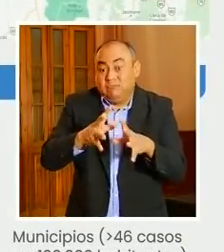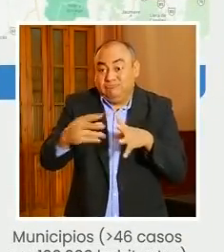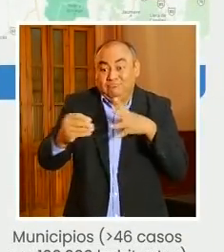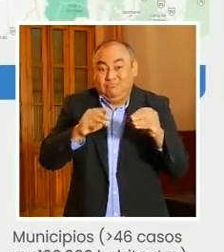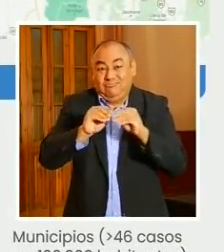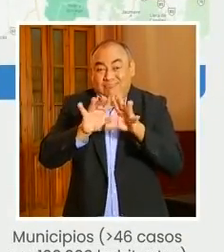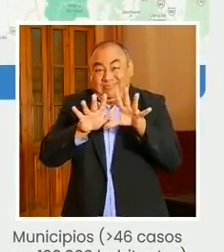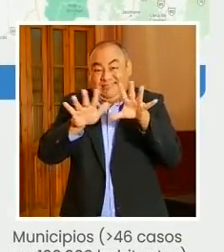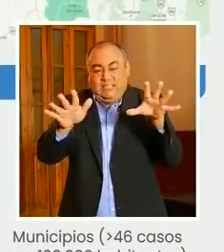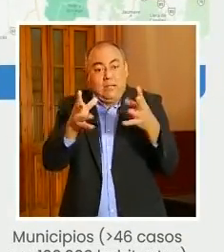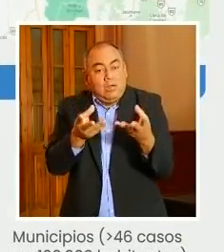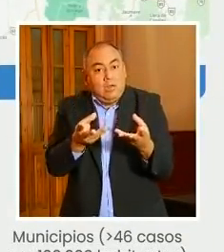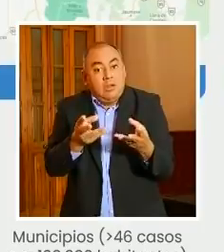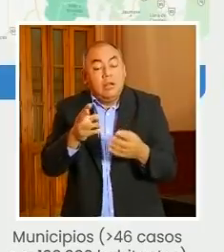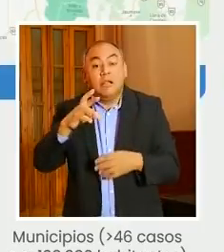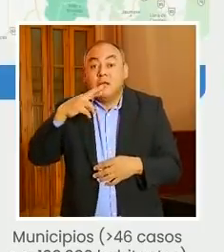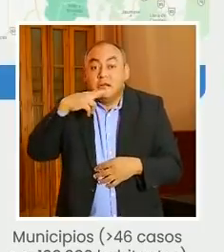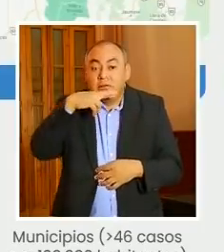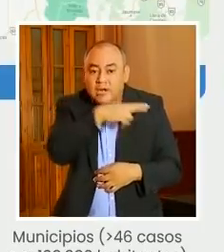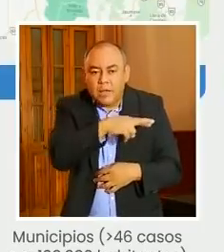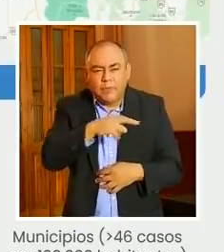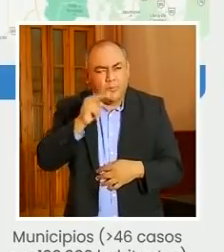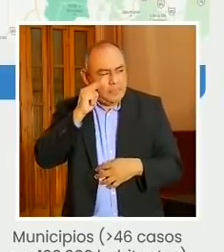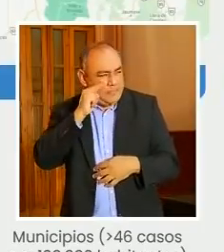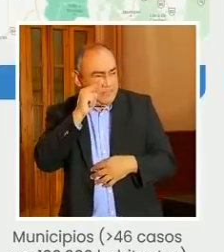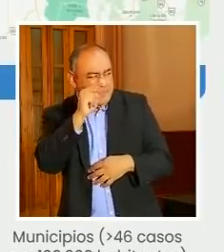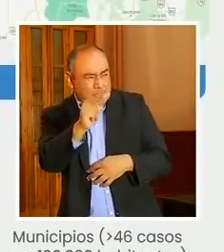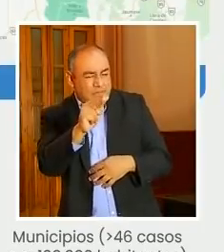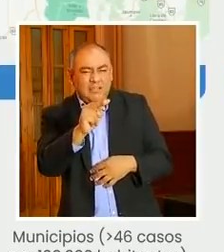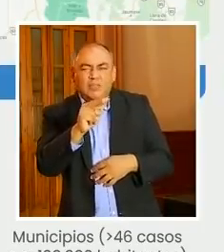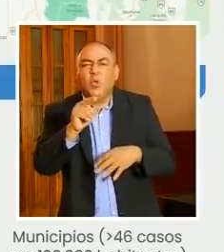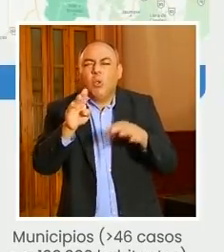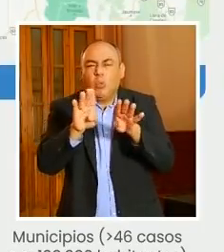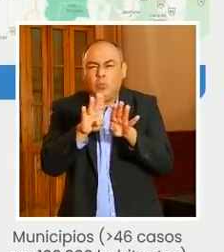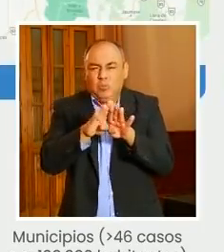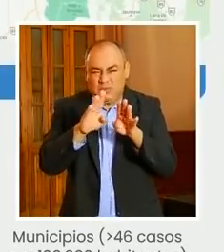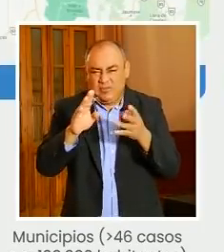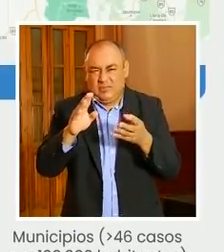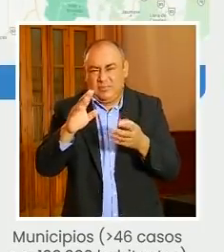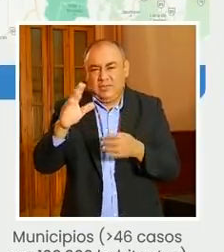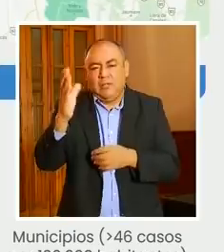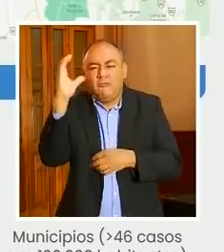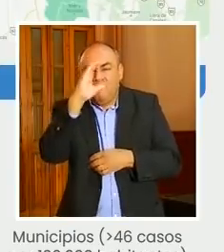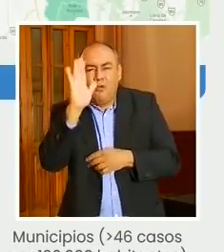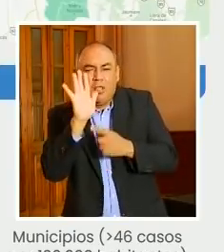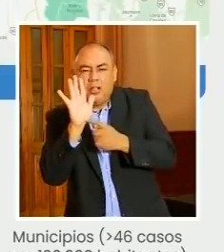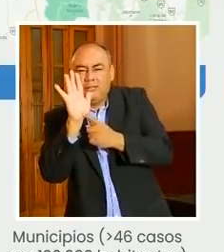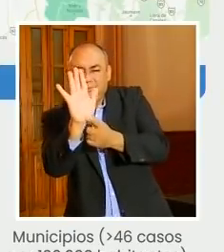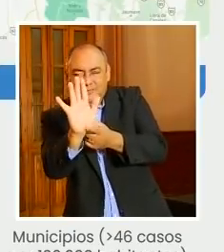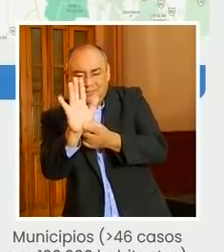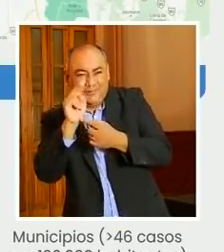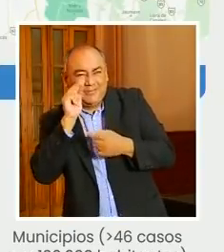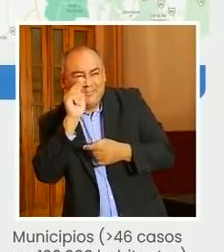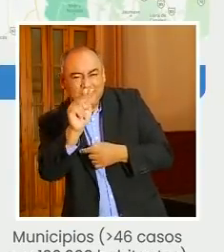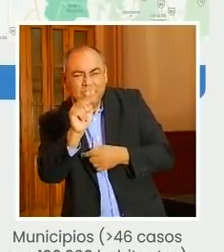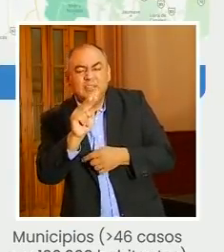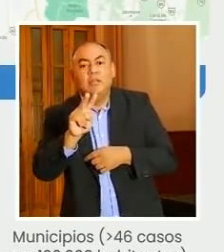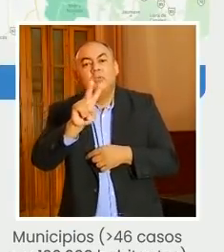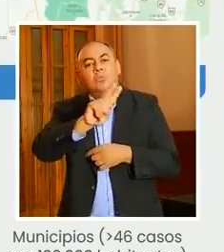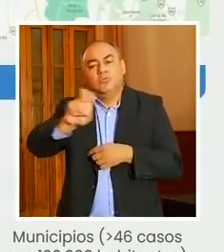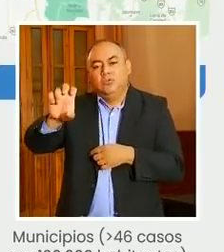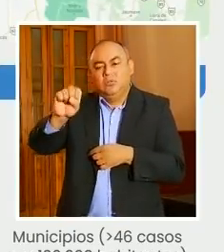esta gráfica o esta imagen del día 28 de diciembre con 260 casos